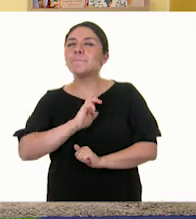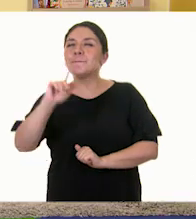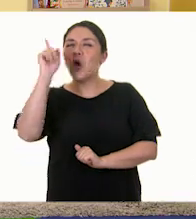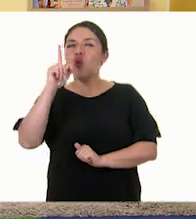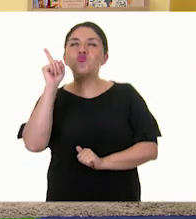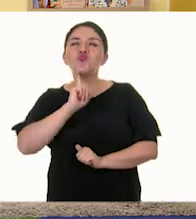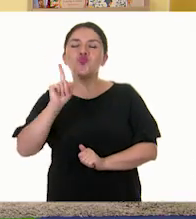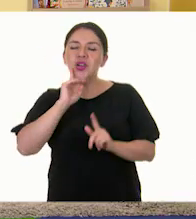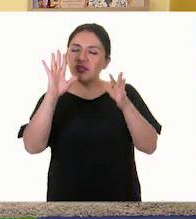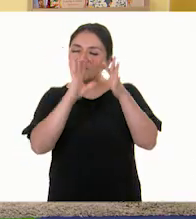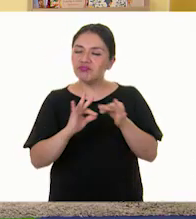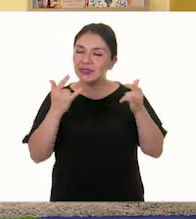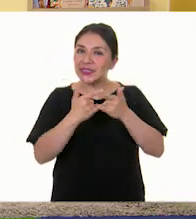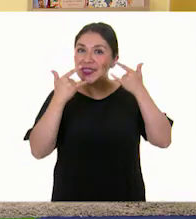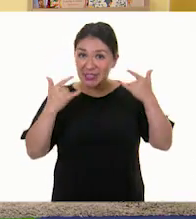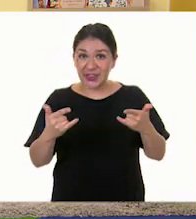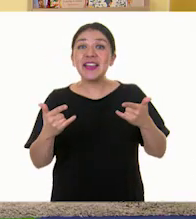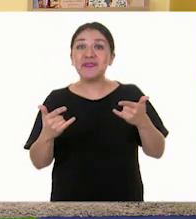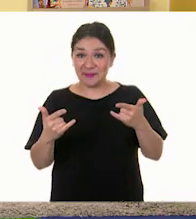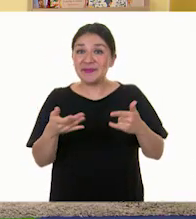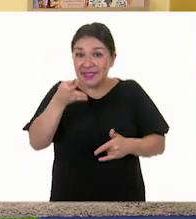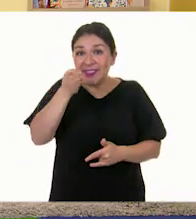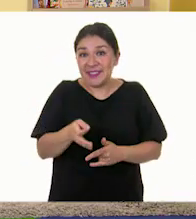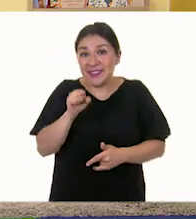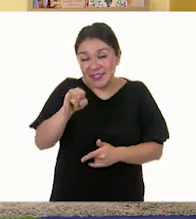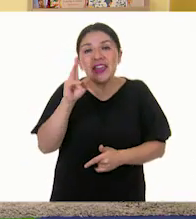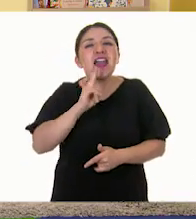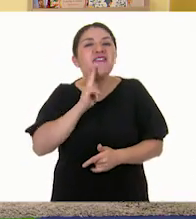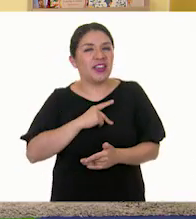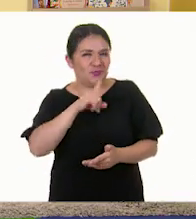Por supuesto que sí. Pues a ver, vamos a verlo.